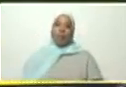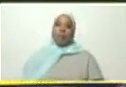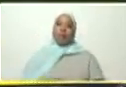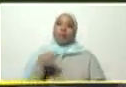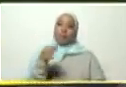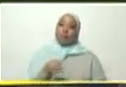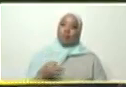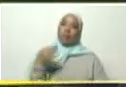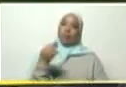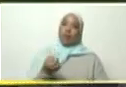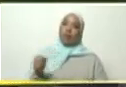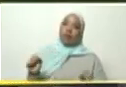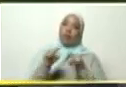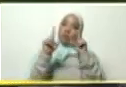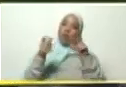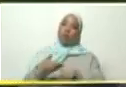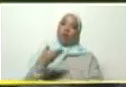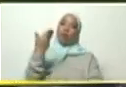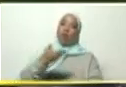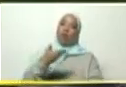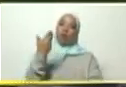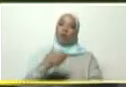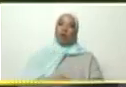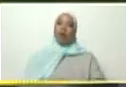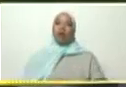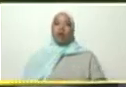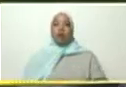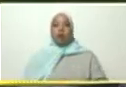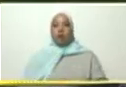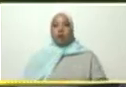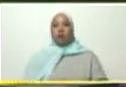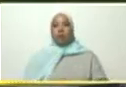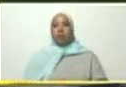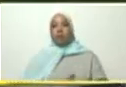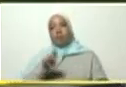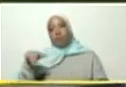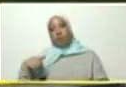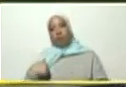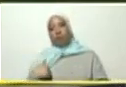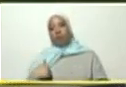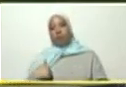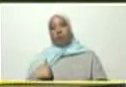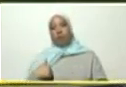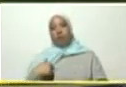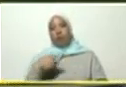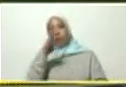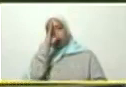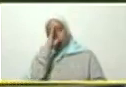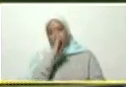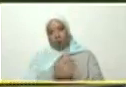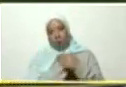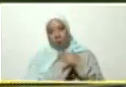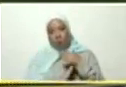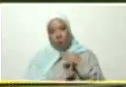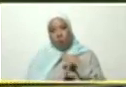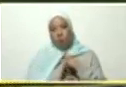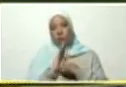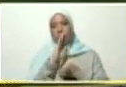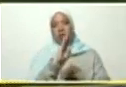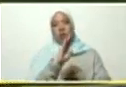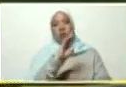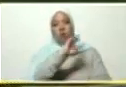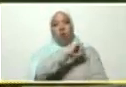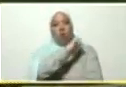me pareció importante que nosotros tengamos como guía el